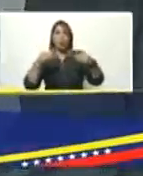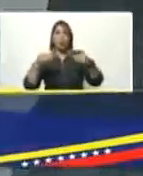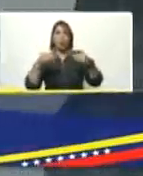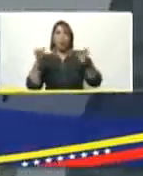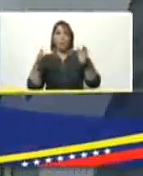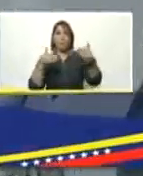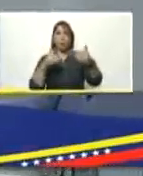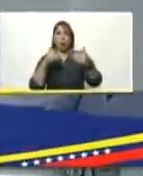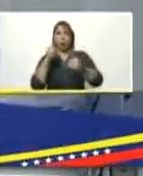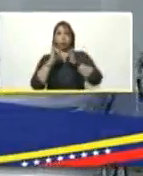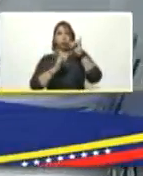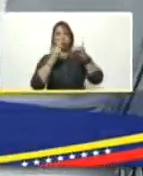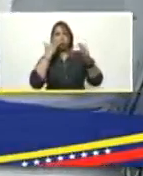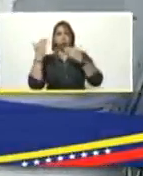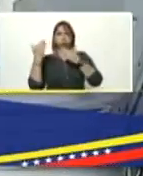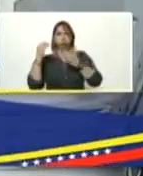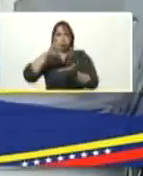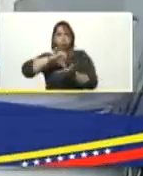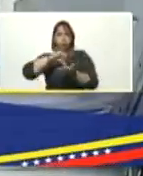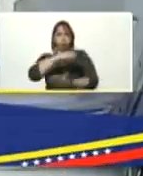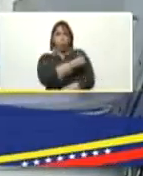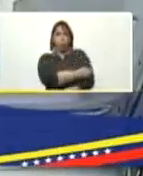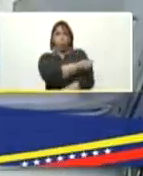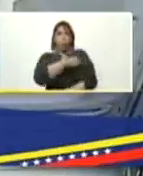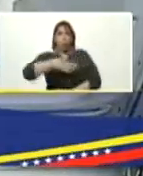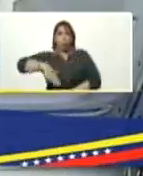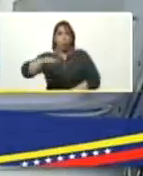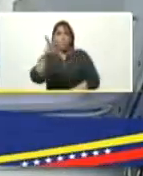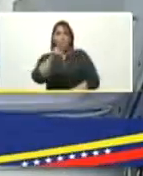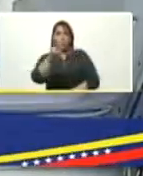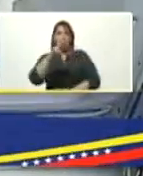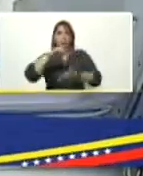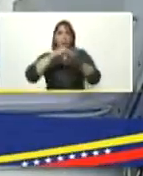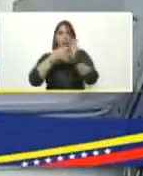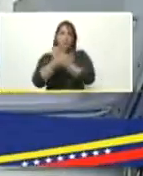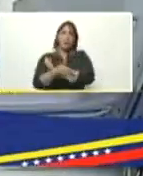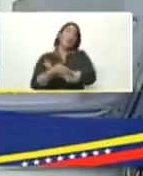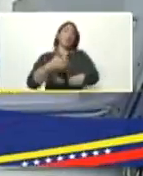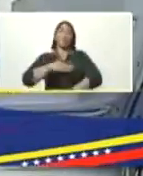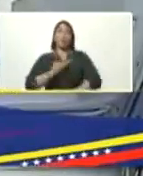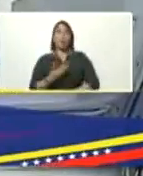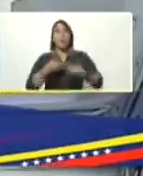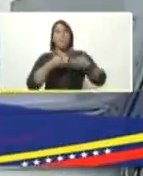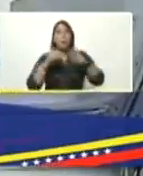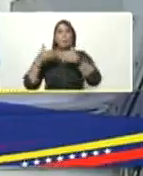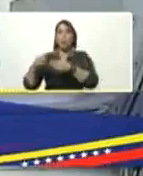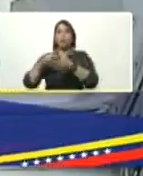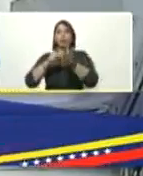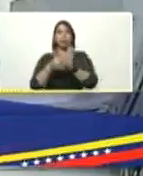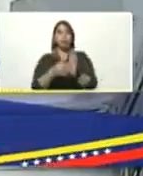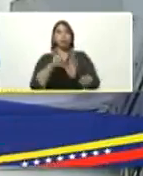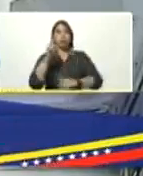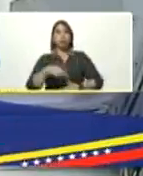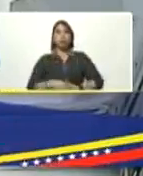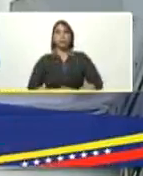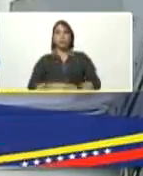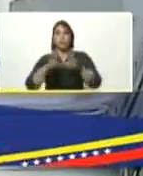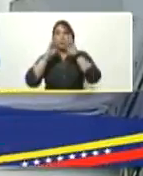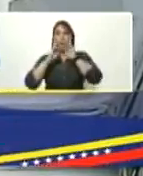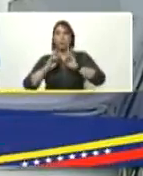existentes en los centros hospitalarios del país. Quiere decir que con esto podemos garantizar lo que es el